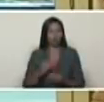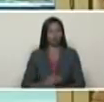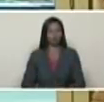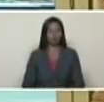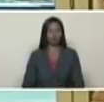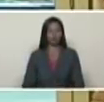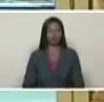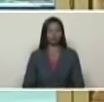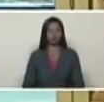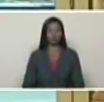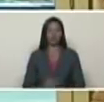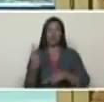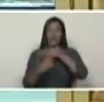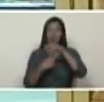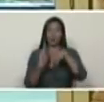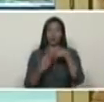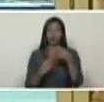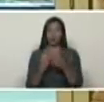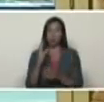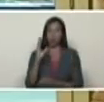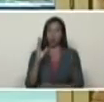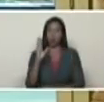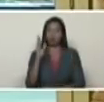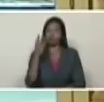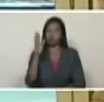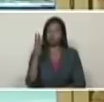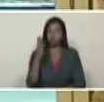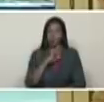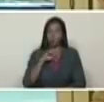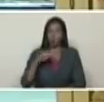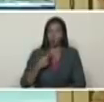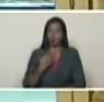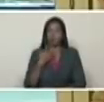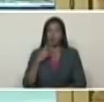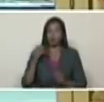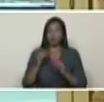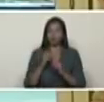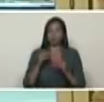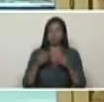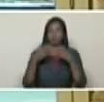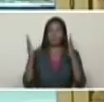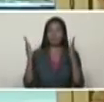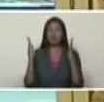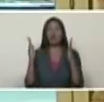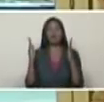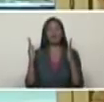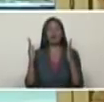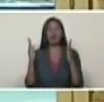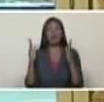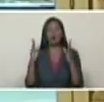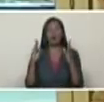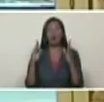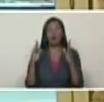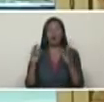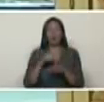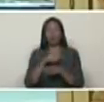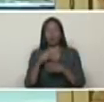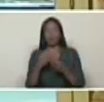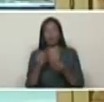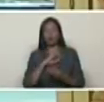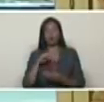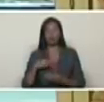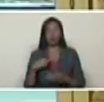La revolución, sin lugar a duda, ha inaugurado una etapa única en la historia de Venezuela con